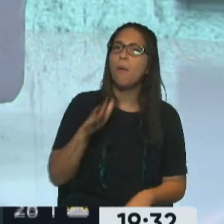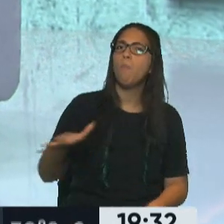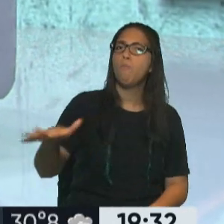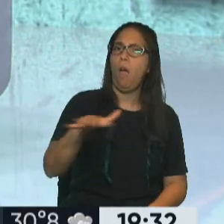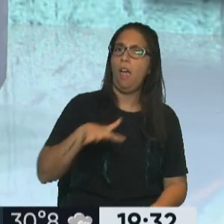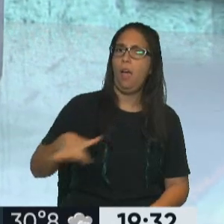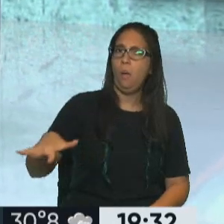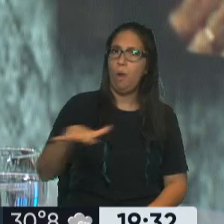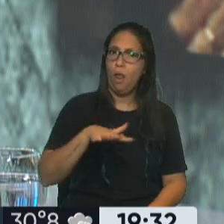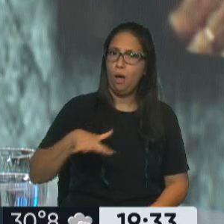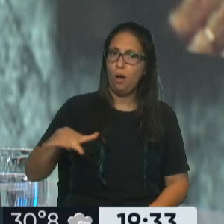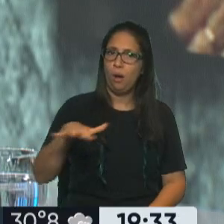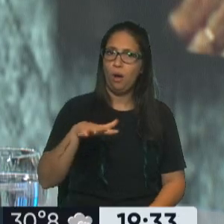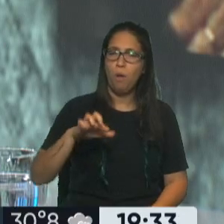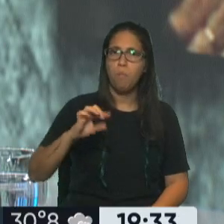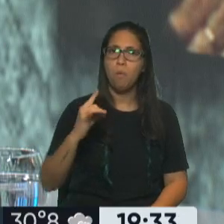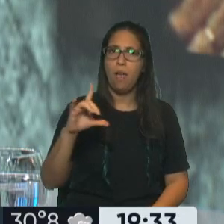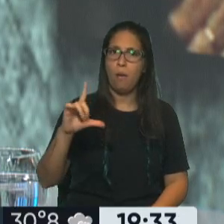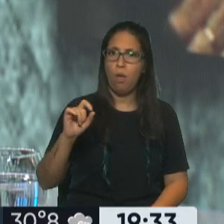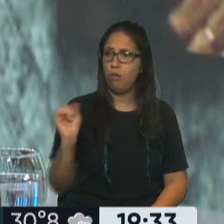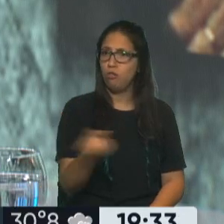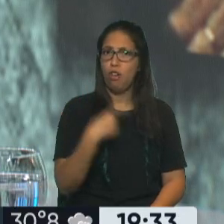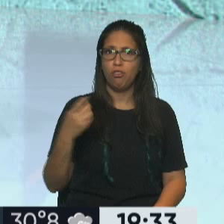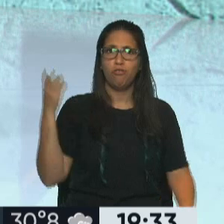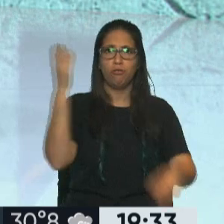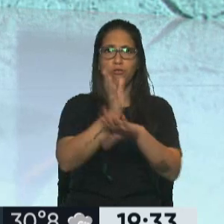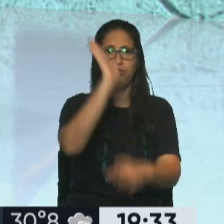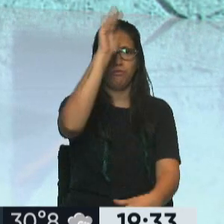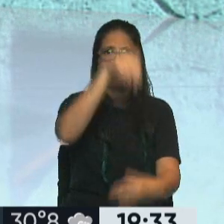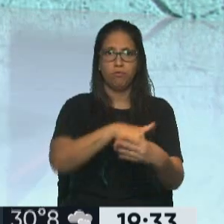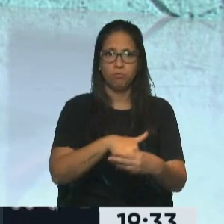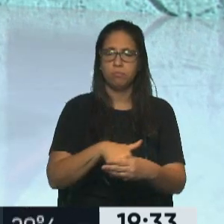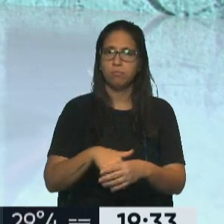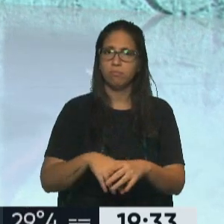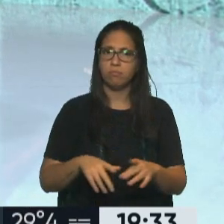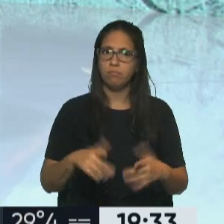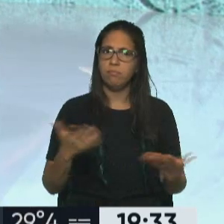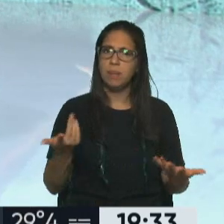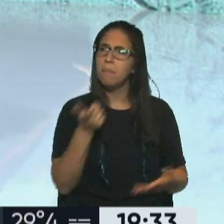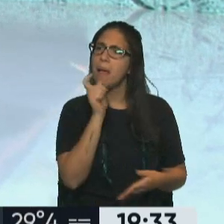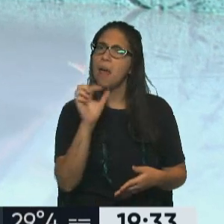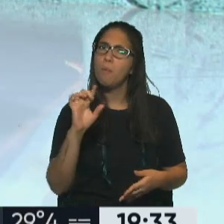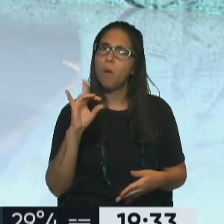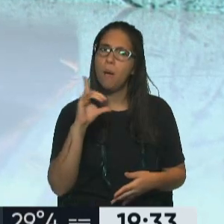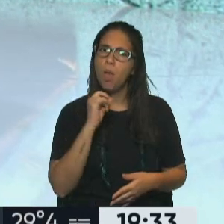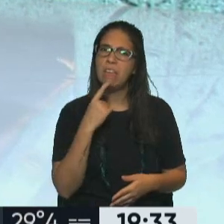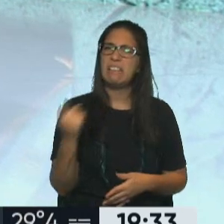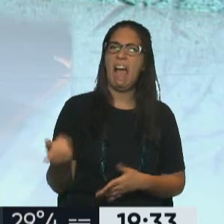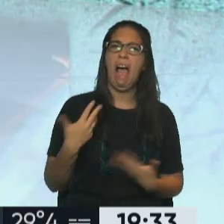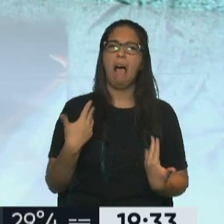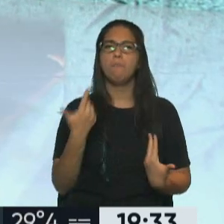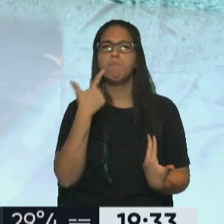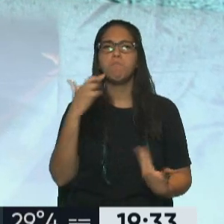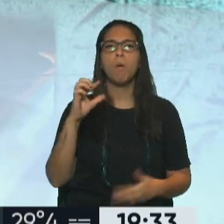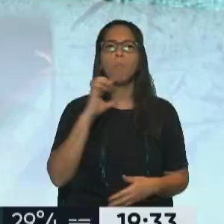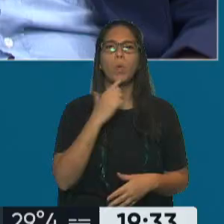todos nuestros ciudadanos y ciudadanas que el domingo vamos a votar incluso han bastarde hasta la palabra pueblo llamando populistas y algo